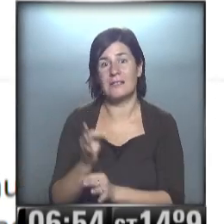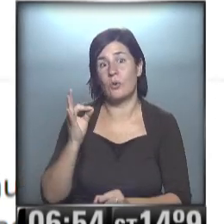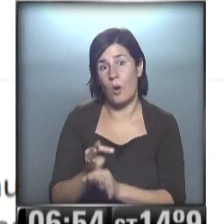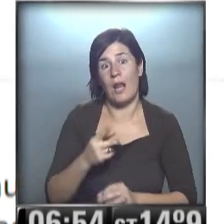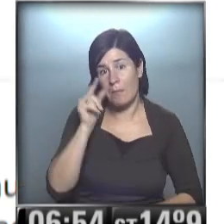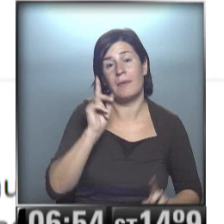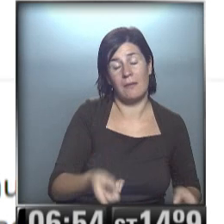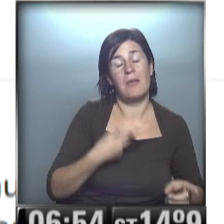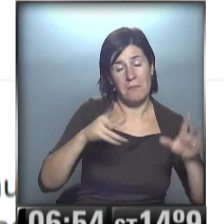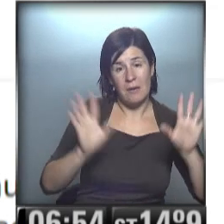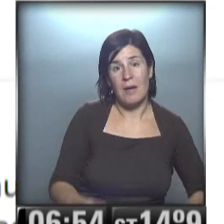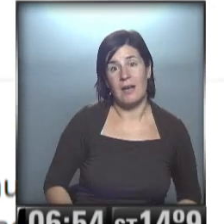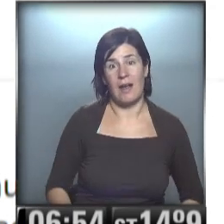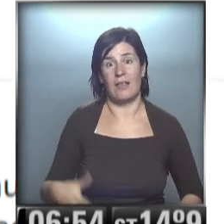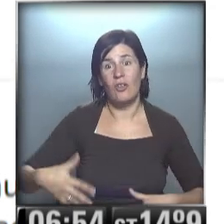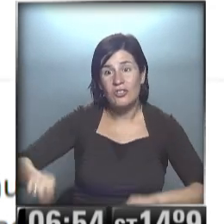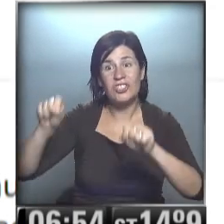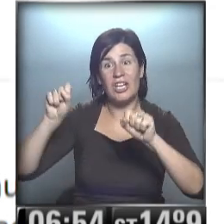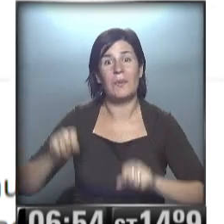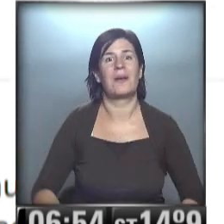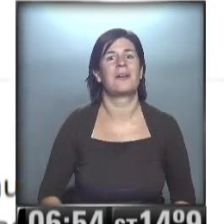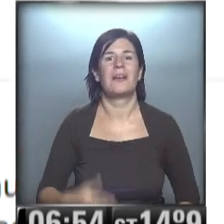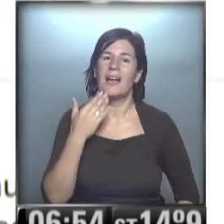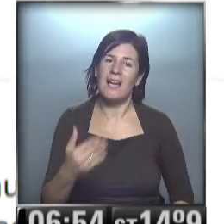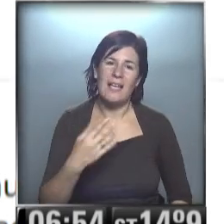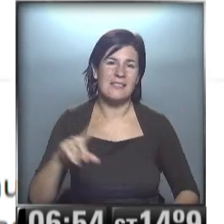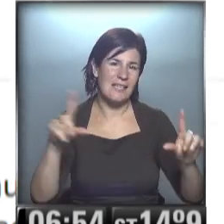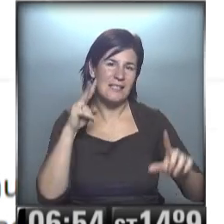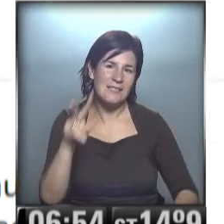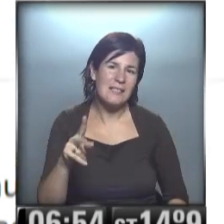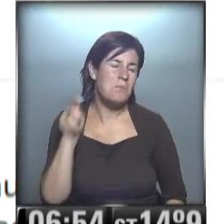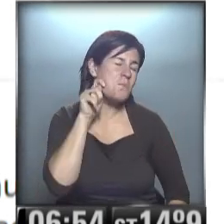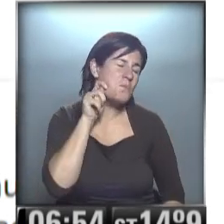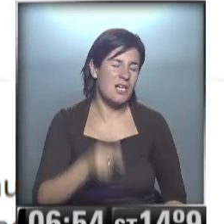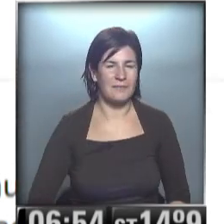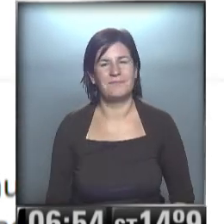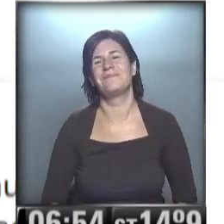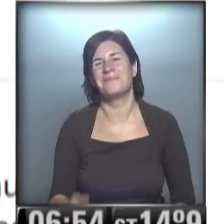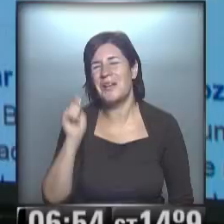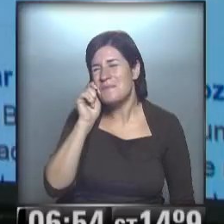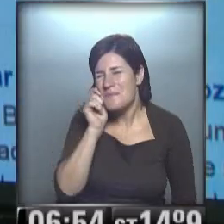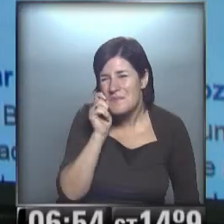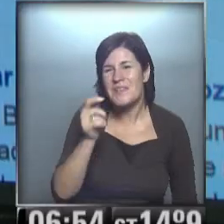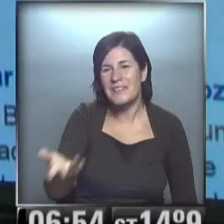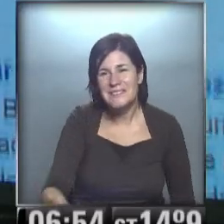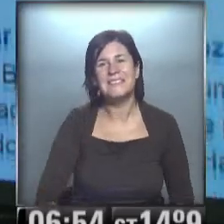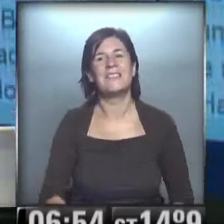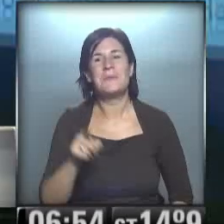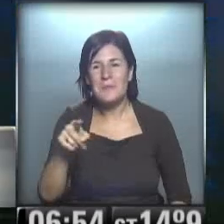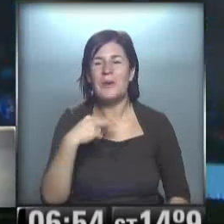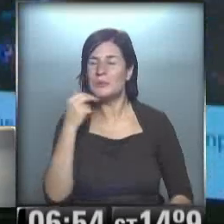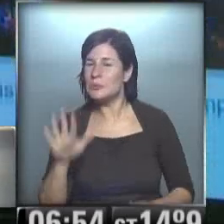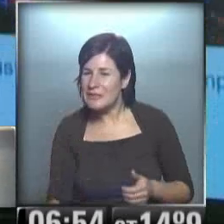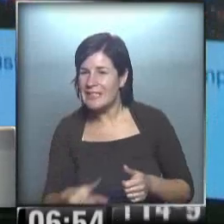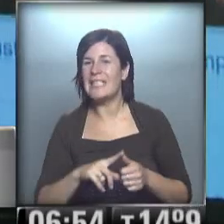ir al cole también. Van junto a los hijos, es cierto. Gracias por la compañía, besazos. Gabriela, besazos. Para vos, tus hijos, tu